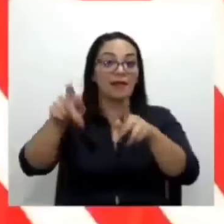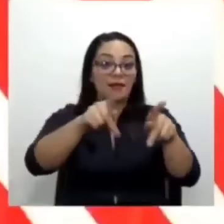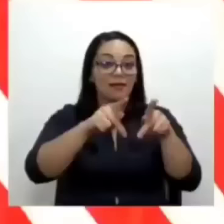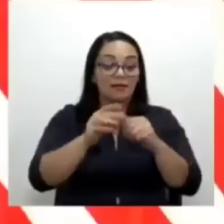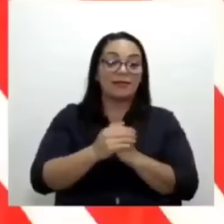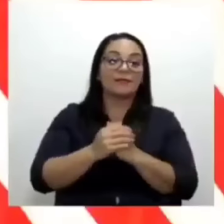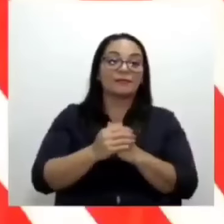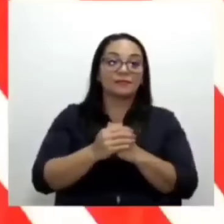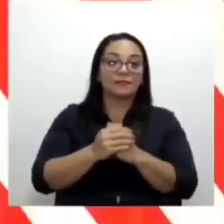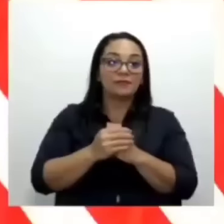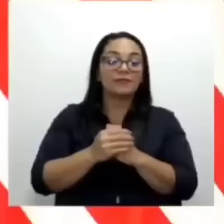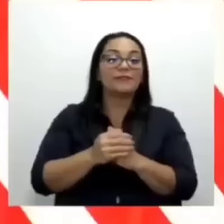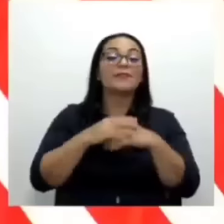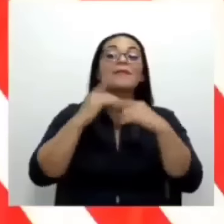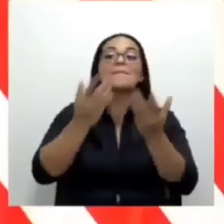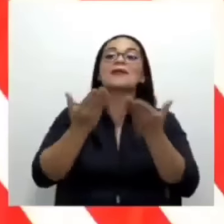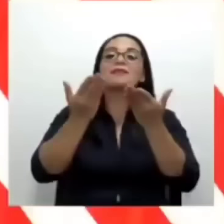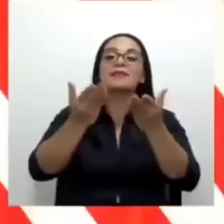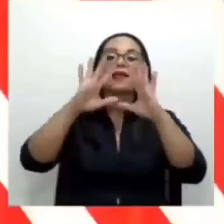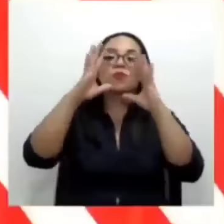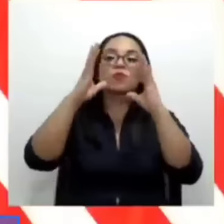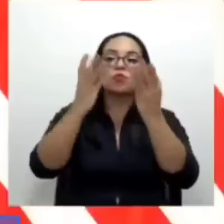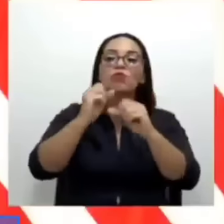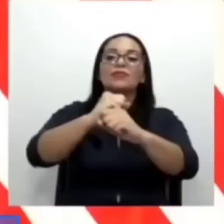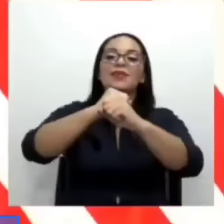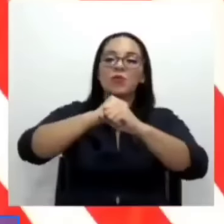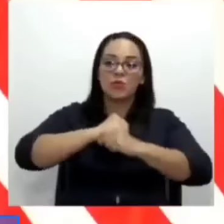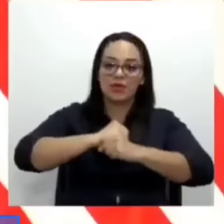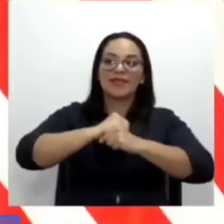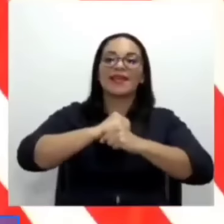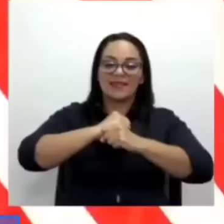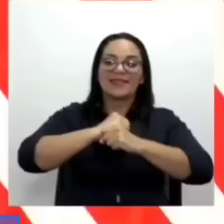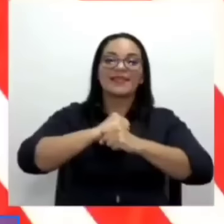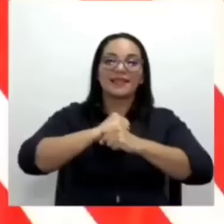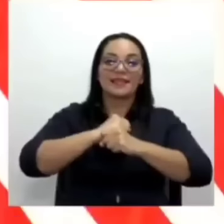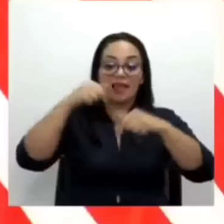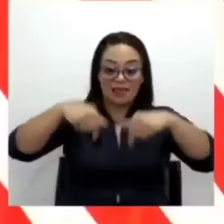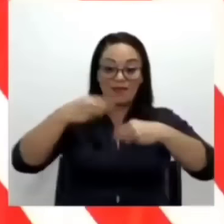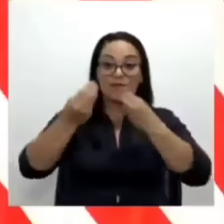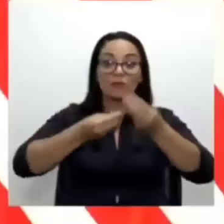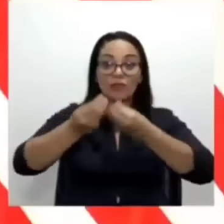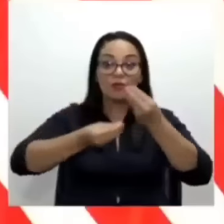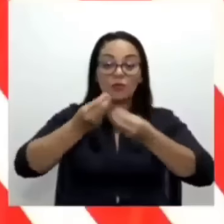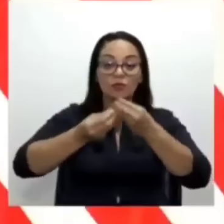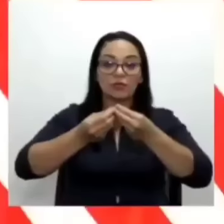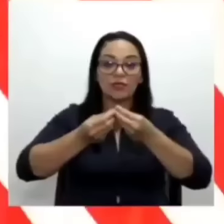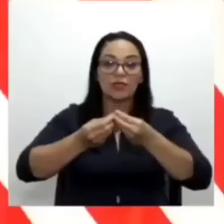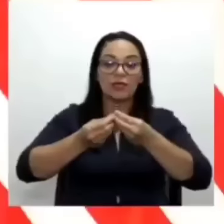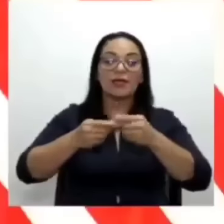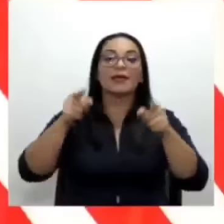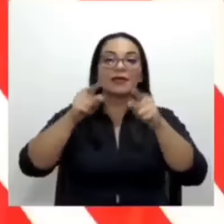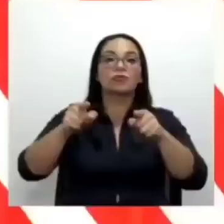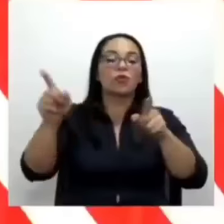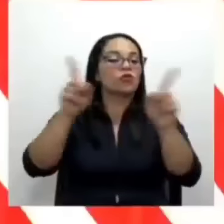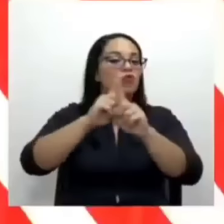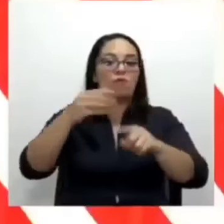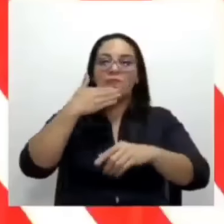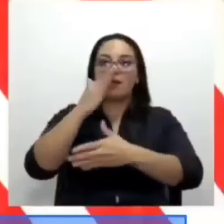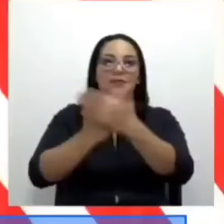para darle al mundo la seguridad de que lo que vamos a producir aquí no caerá en malas